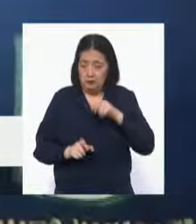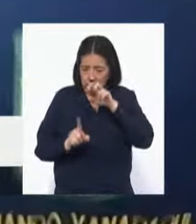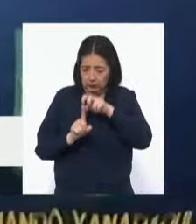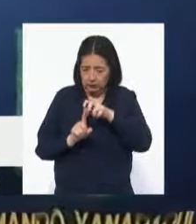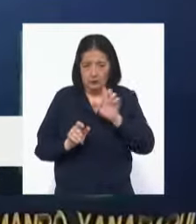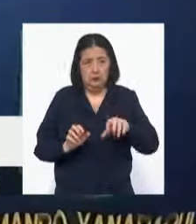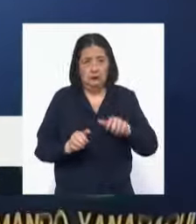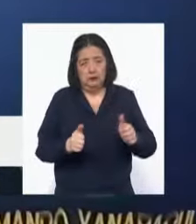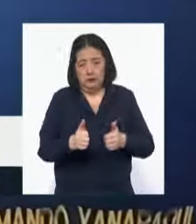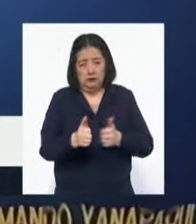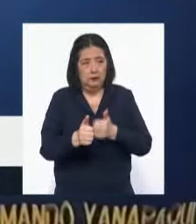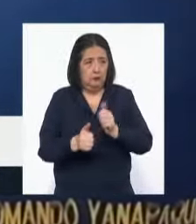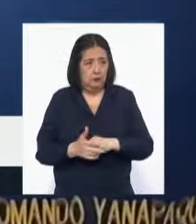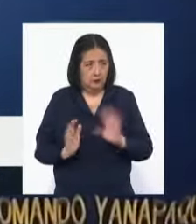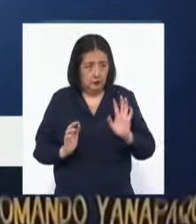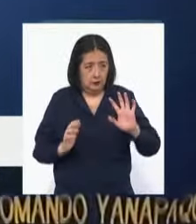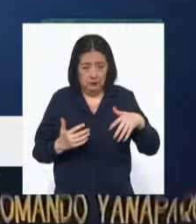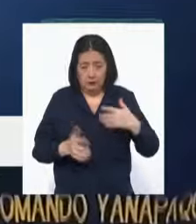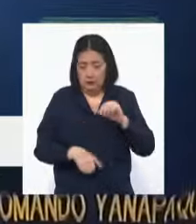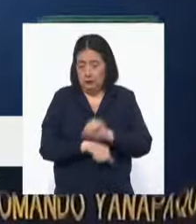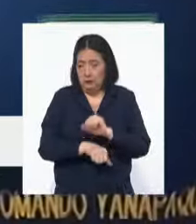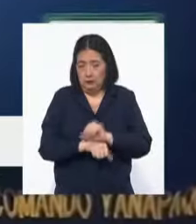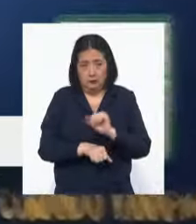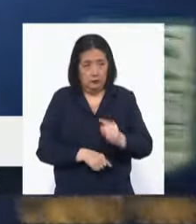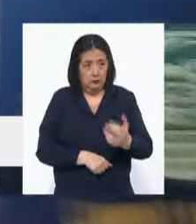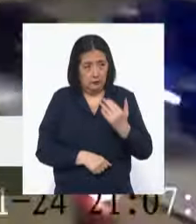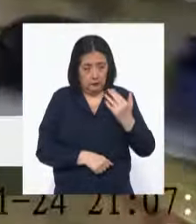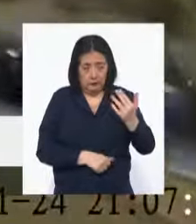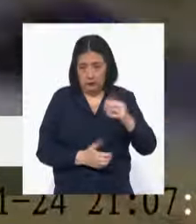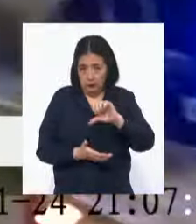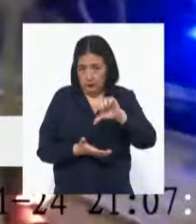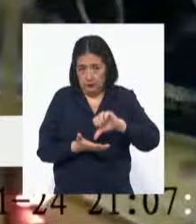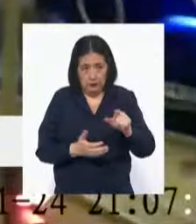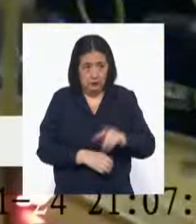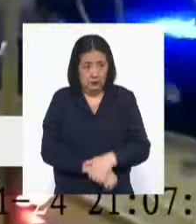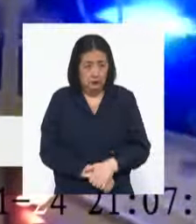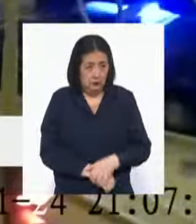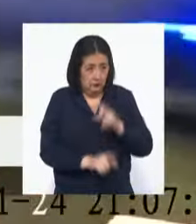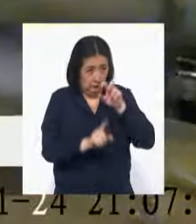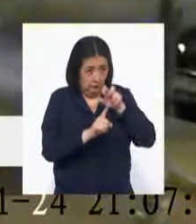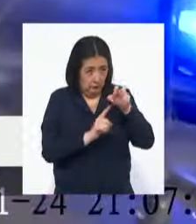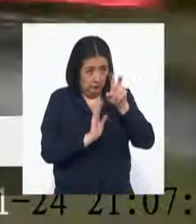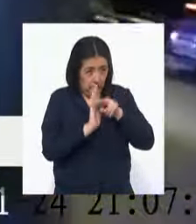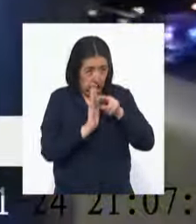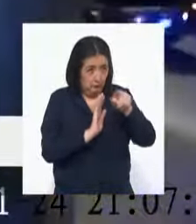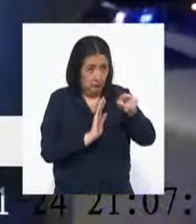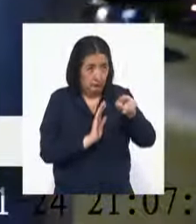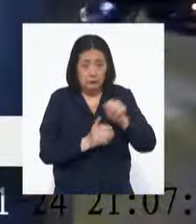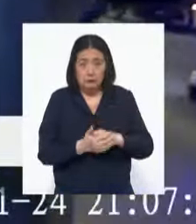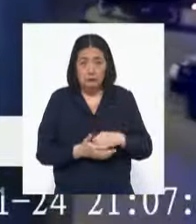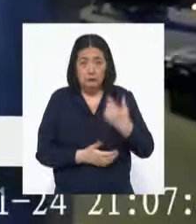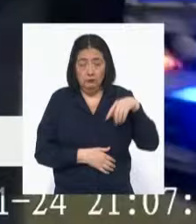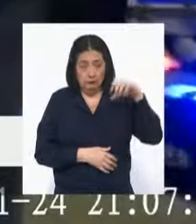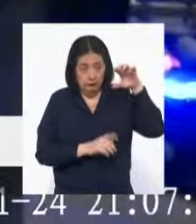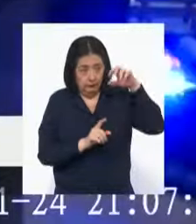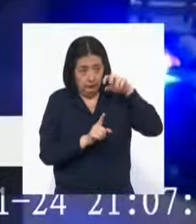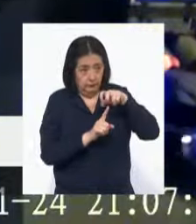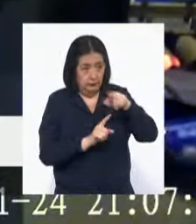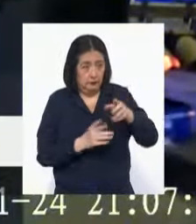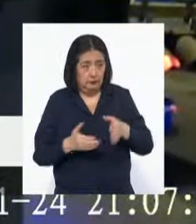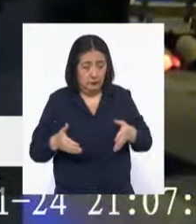un seguimiento, llegando a su captura a esta zona al frente de este parque zonal. Tal como lo muestran las imágenes de videovigilancia, fue